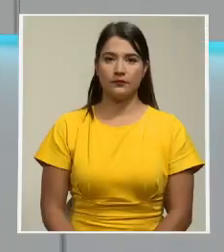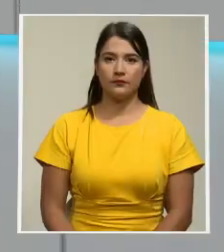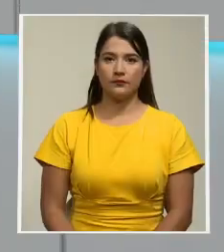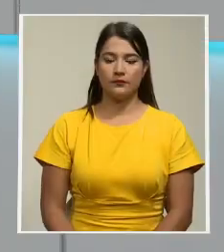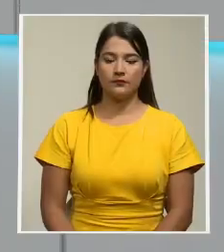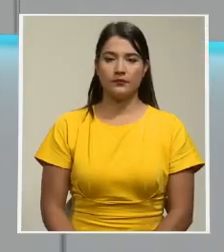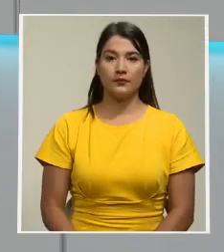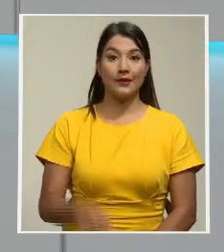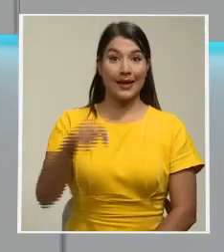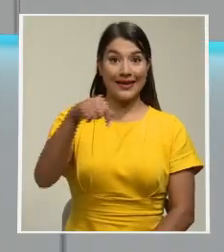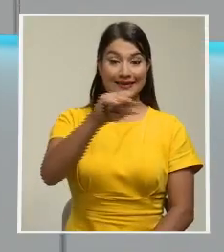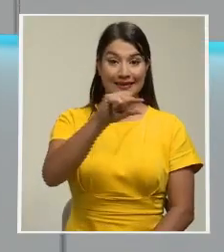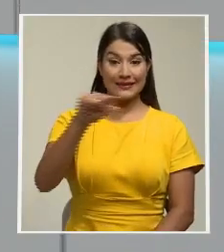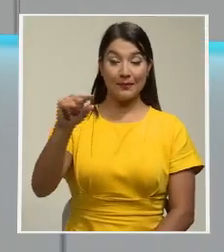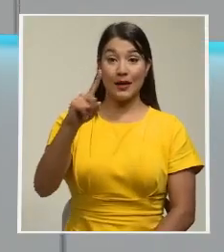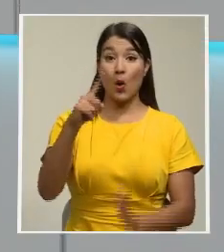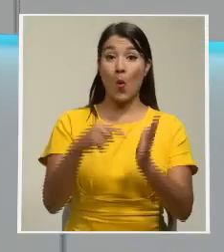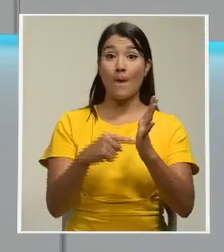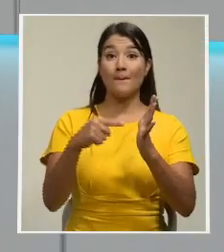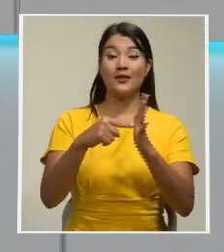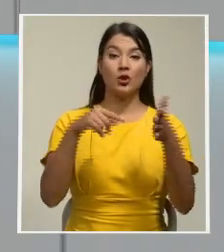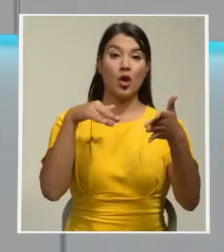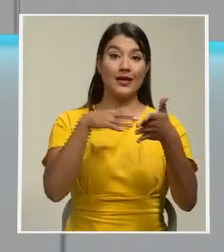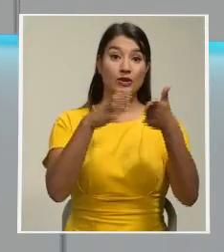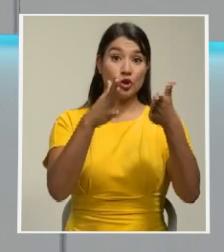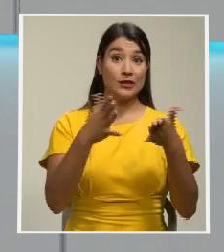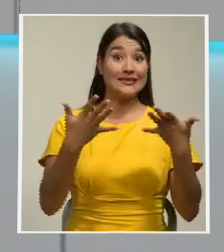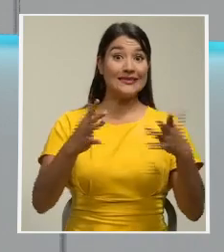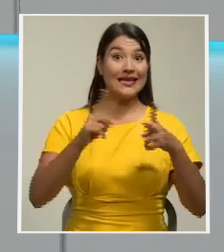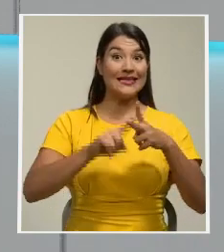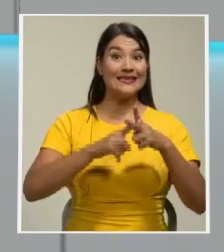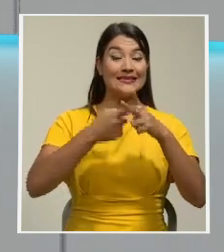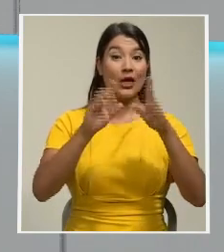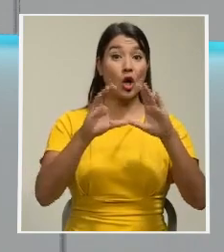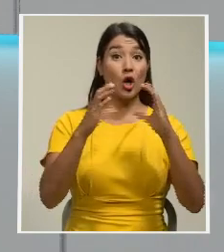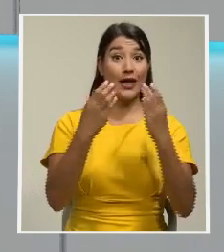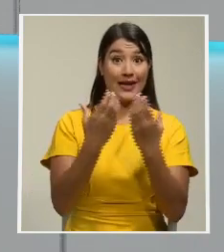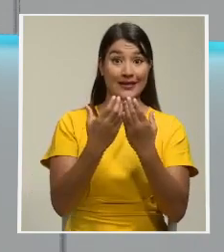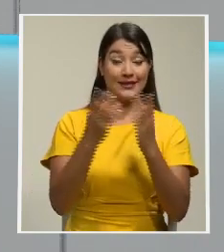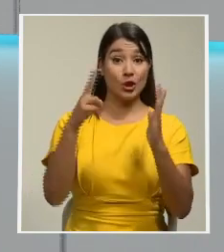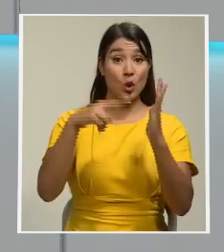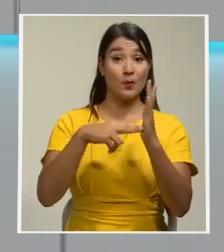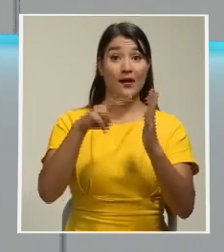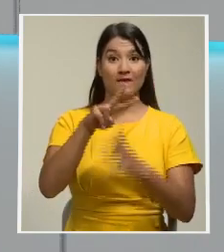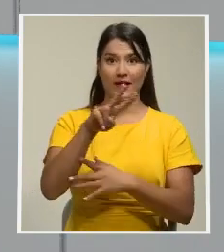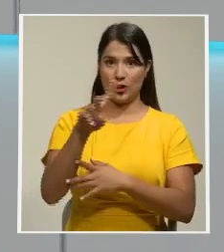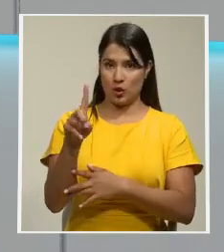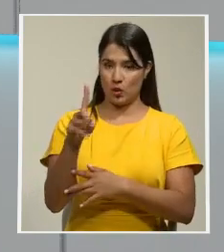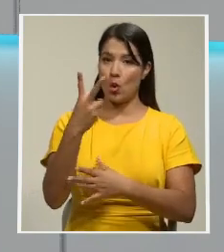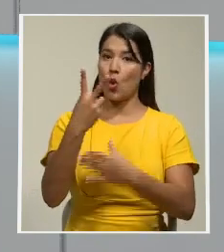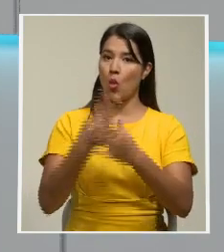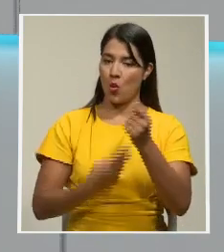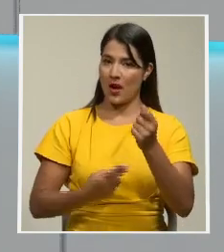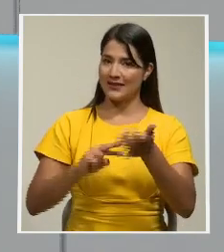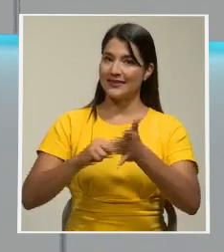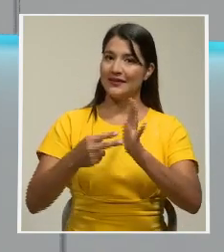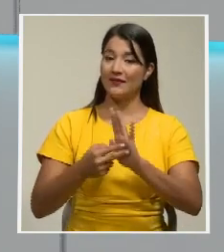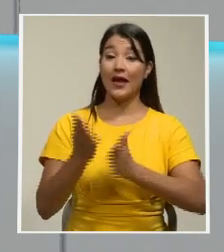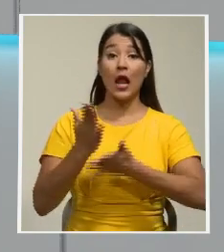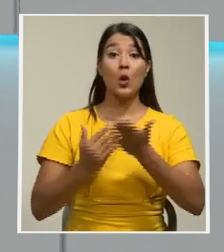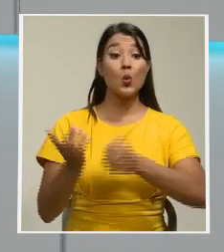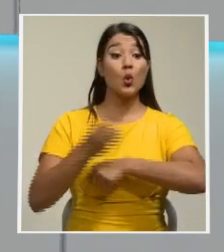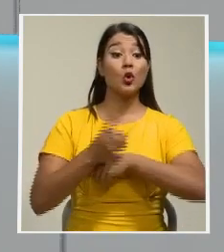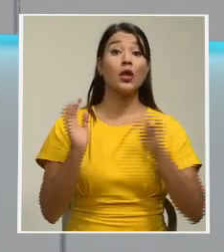Y esta semana más de 1 millón de estudiantes iniciaron el curso lectivo 2021 en la modalidad dual, y pese al esfuerzo